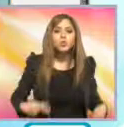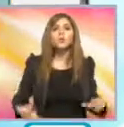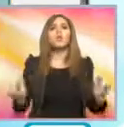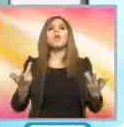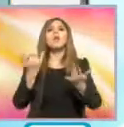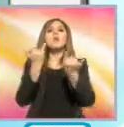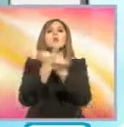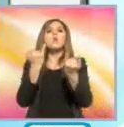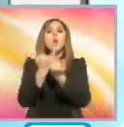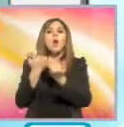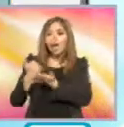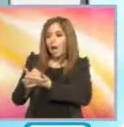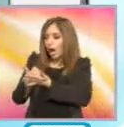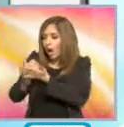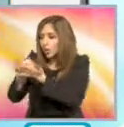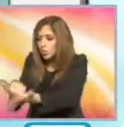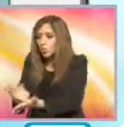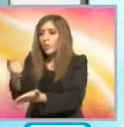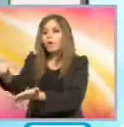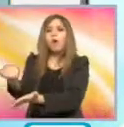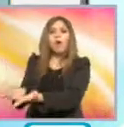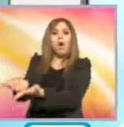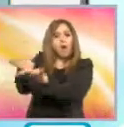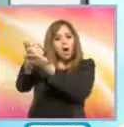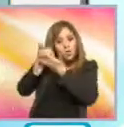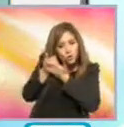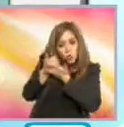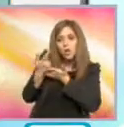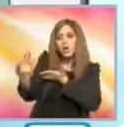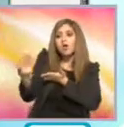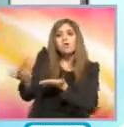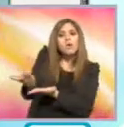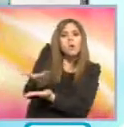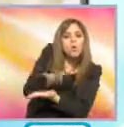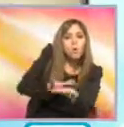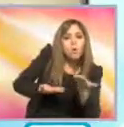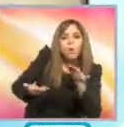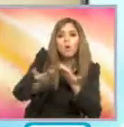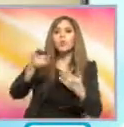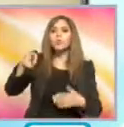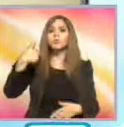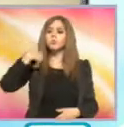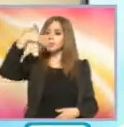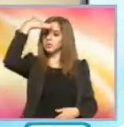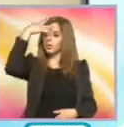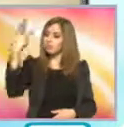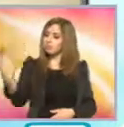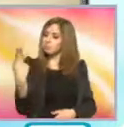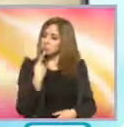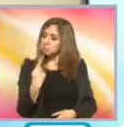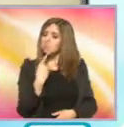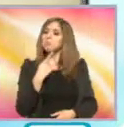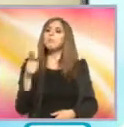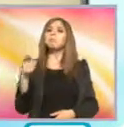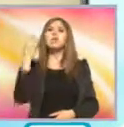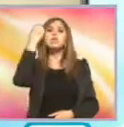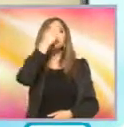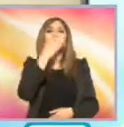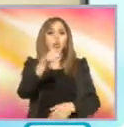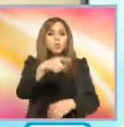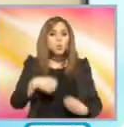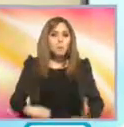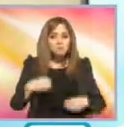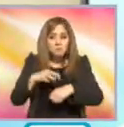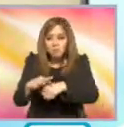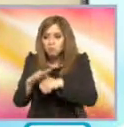la ayuda mutua en aras del bien común, ¿no? Entiendes ese concepto de bien común porque lo estás viviendo en la escuela y necesitamos